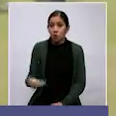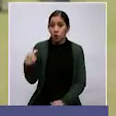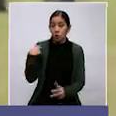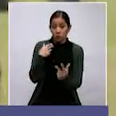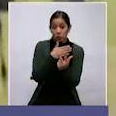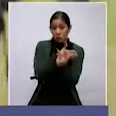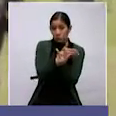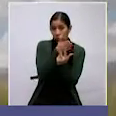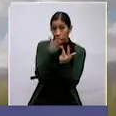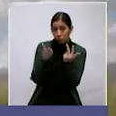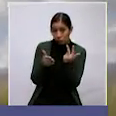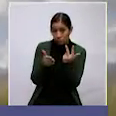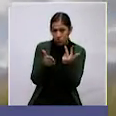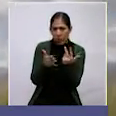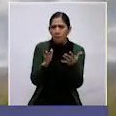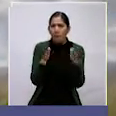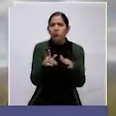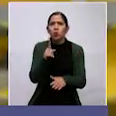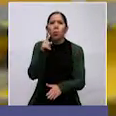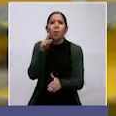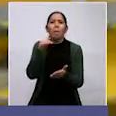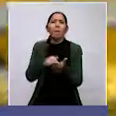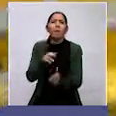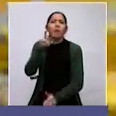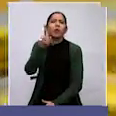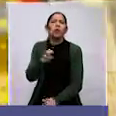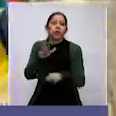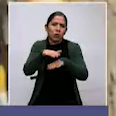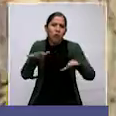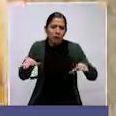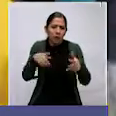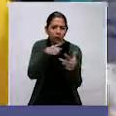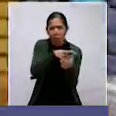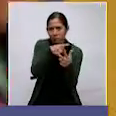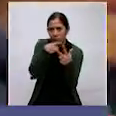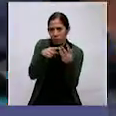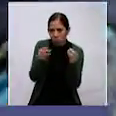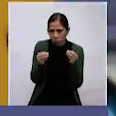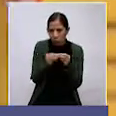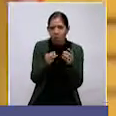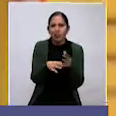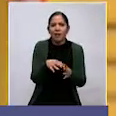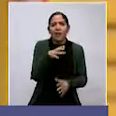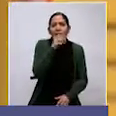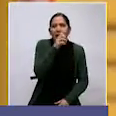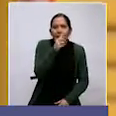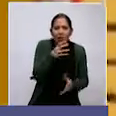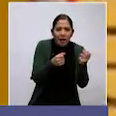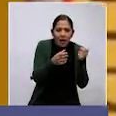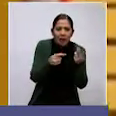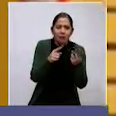1.200 niños, ¿no?, distribuyendo productos que consistía en leche fluida, yogur,